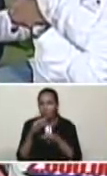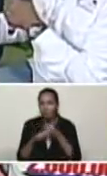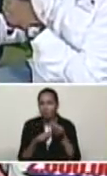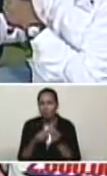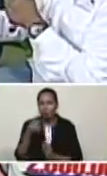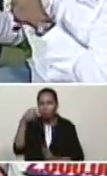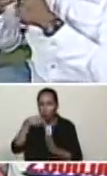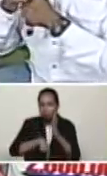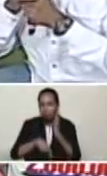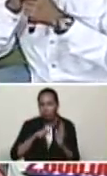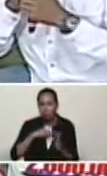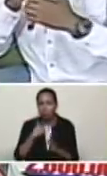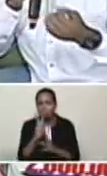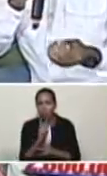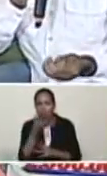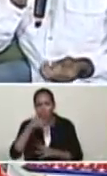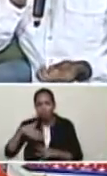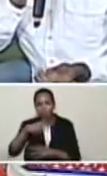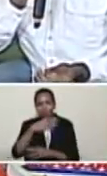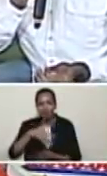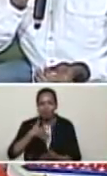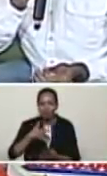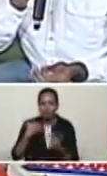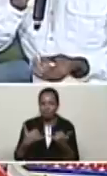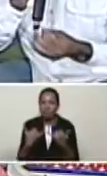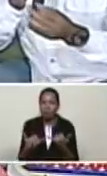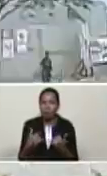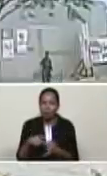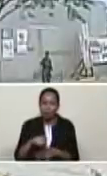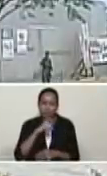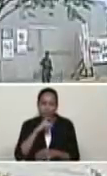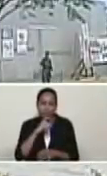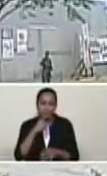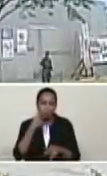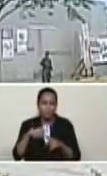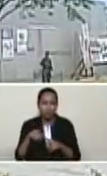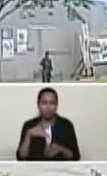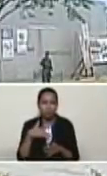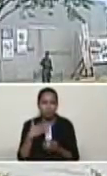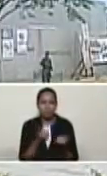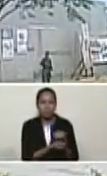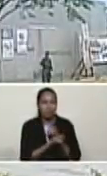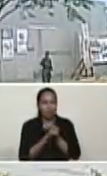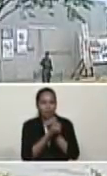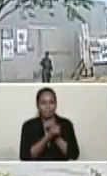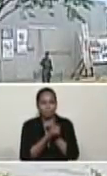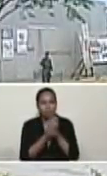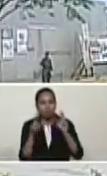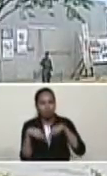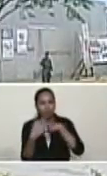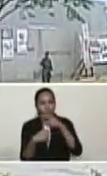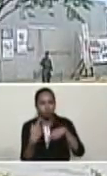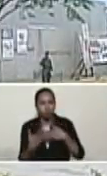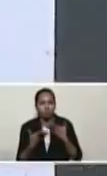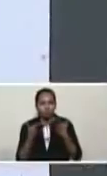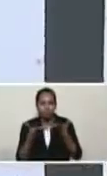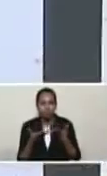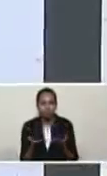propia voz de pueblo que se siente en estos momentos de dificultad sentir el amor de una revolución. Marisol.